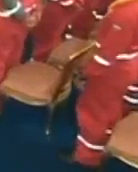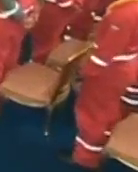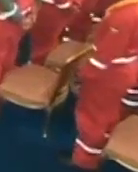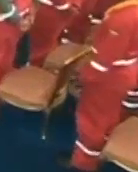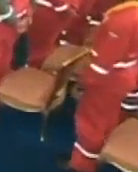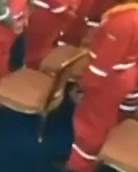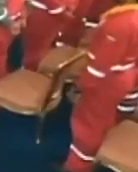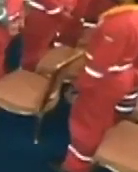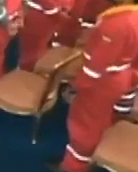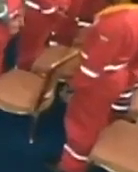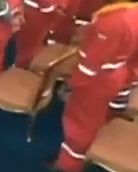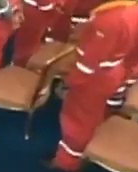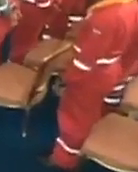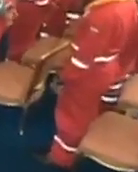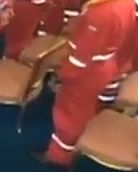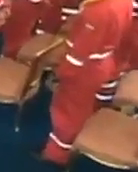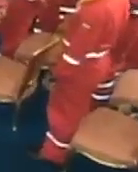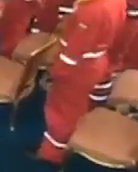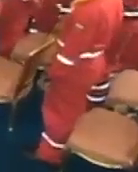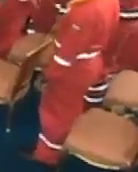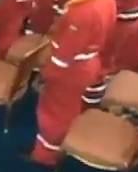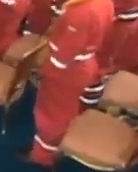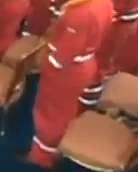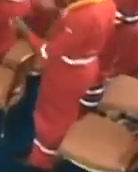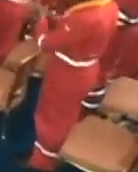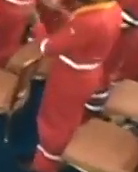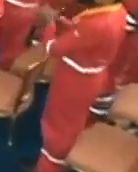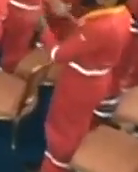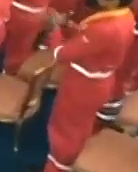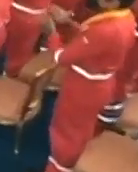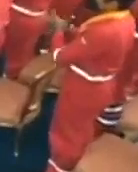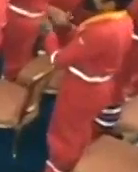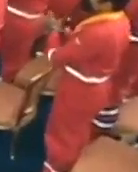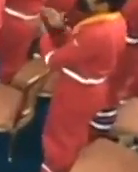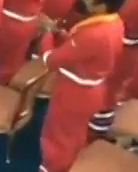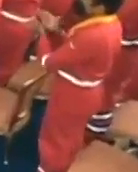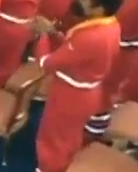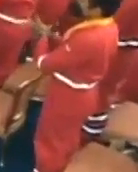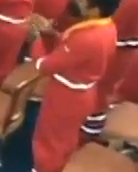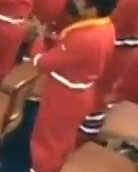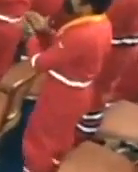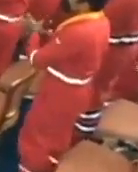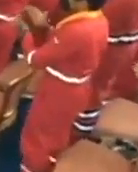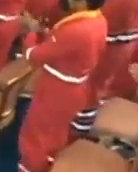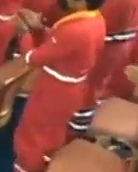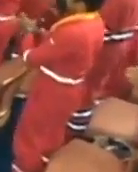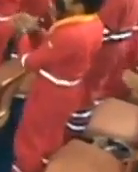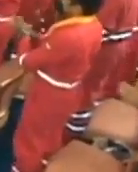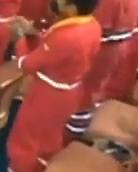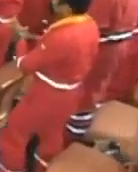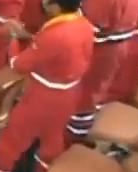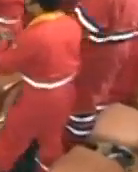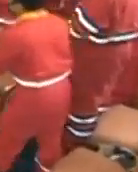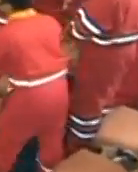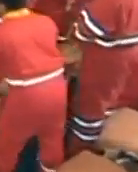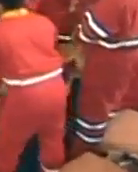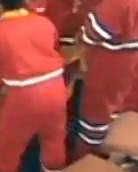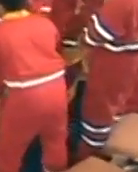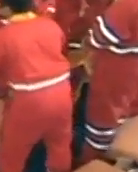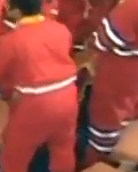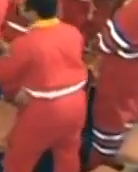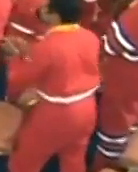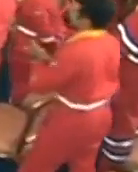heroica gestión de ese sentimiento noble del pueblo venezolano. También ha dado un paso por la historia de lo que han sido